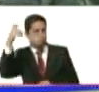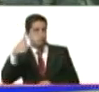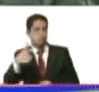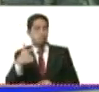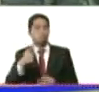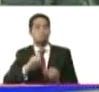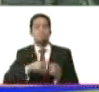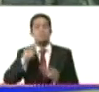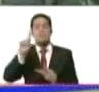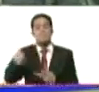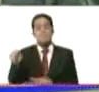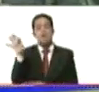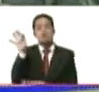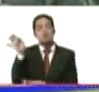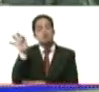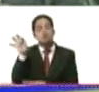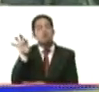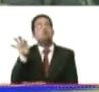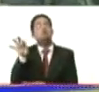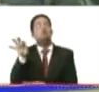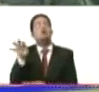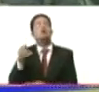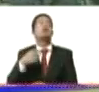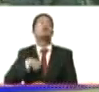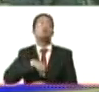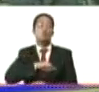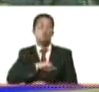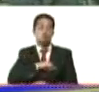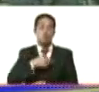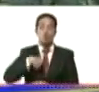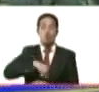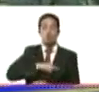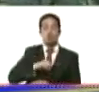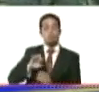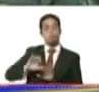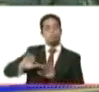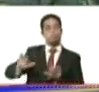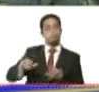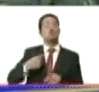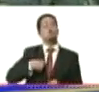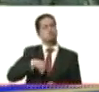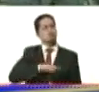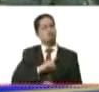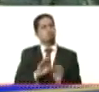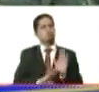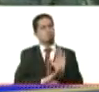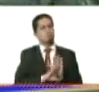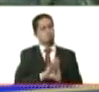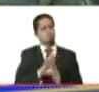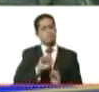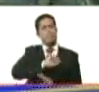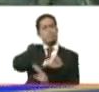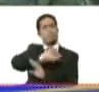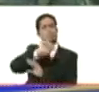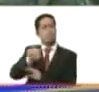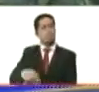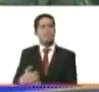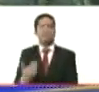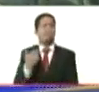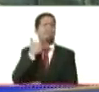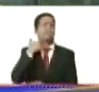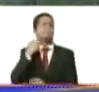robando esta patria, nosotros los que amamos Venezuela, avancemos en ofensiva. No perdamos ni un solo